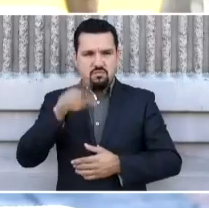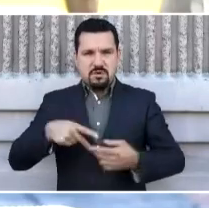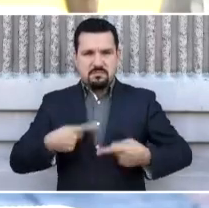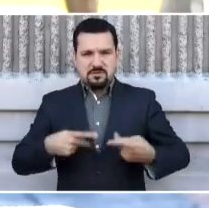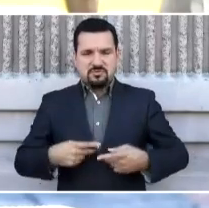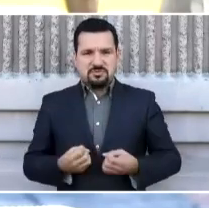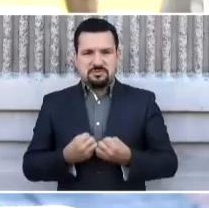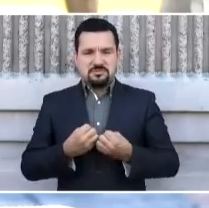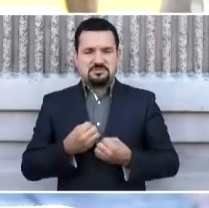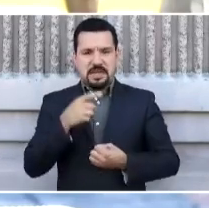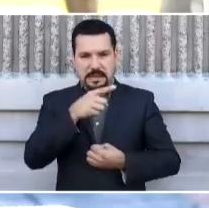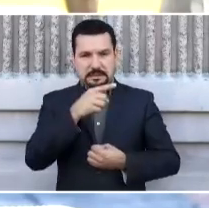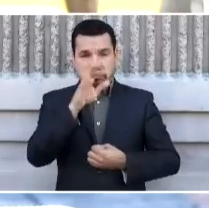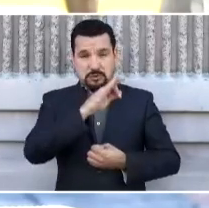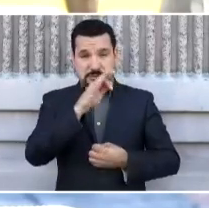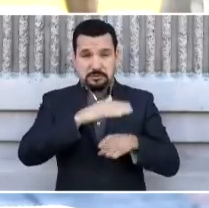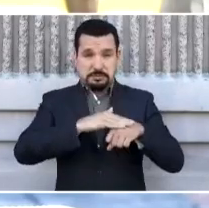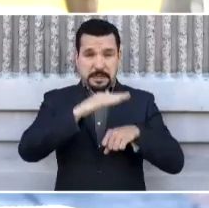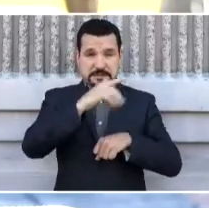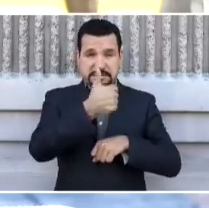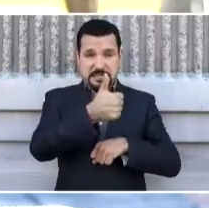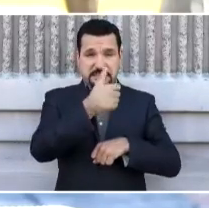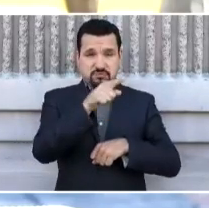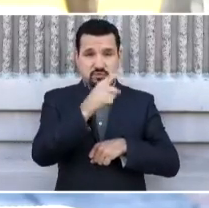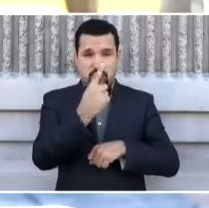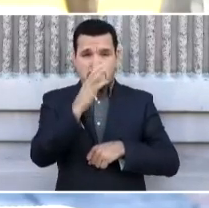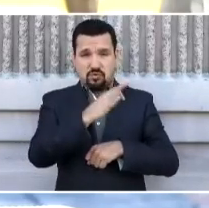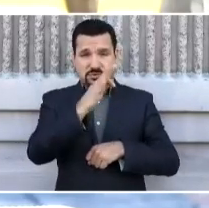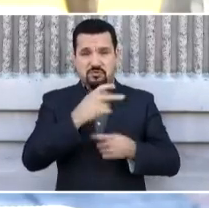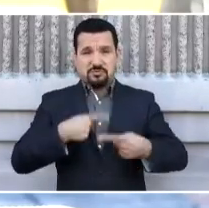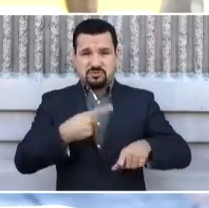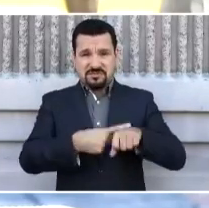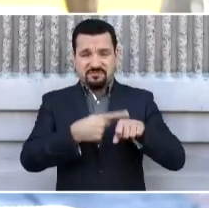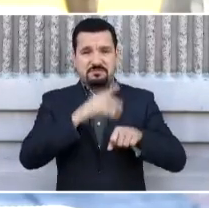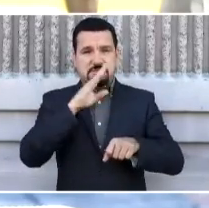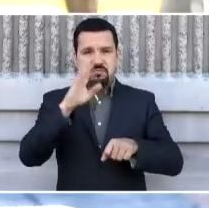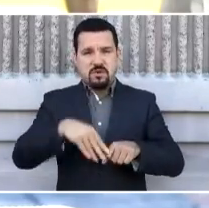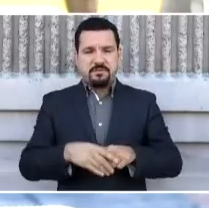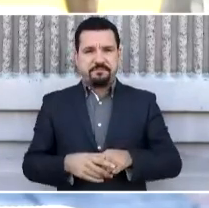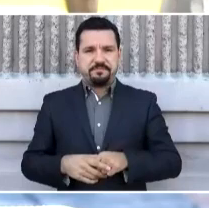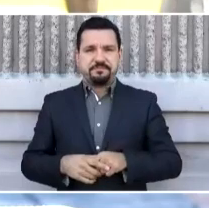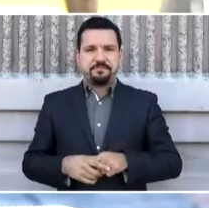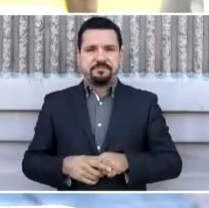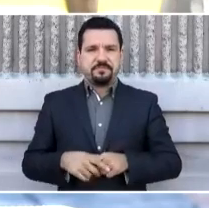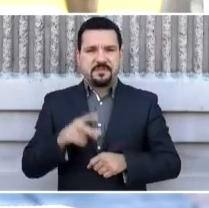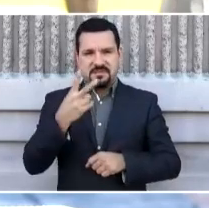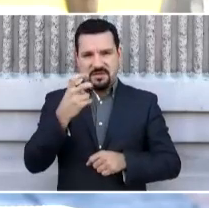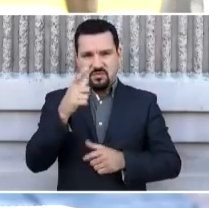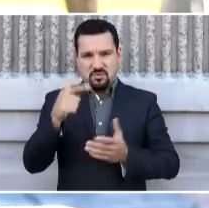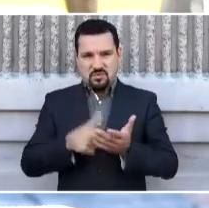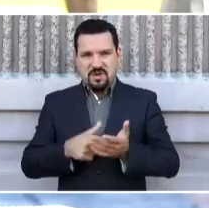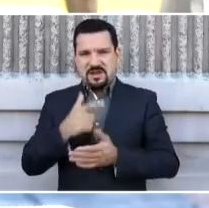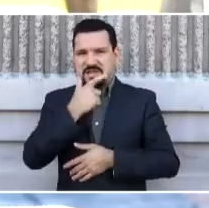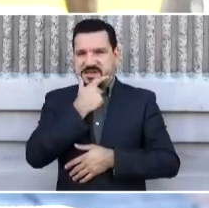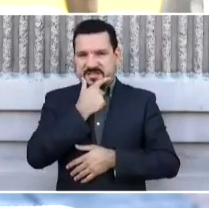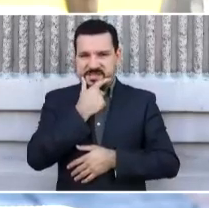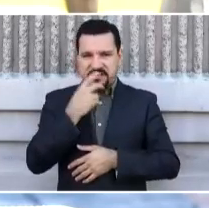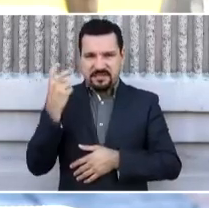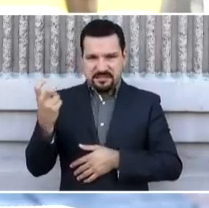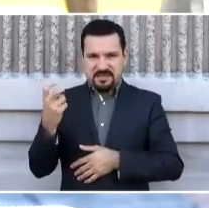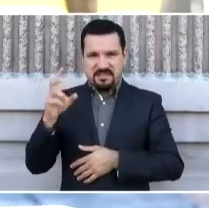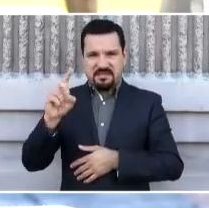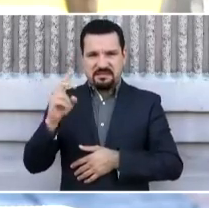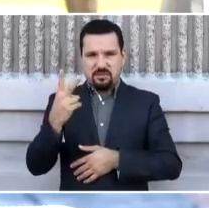y su letalidad se incrementó a 6.1%, y le siguen también Reino Unido, que